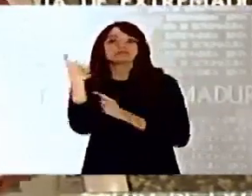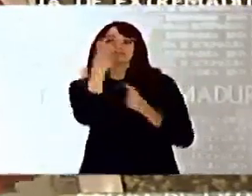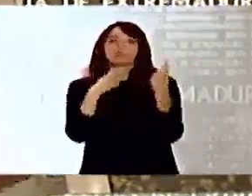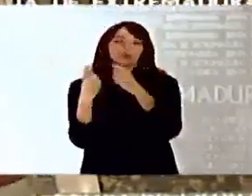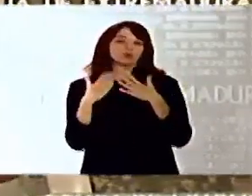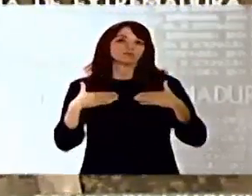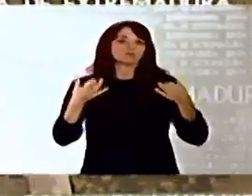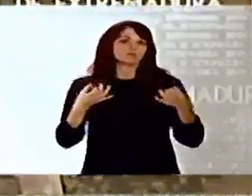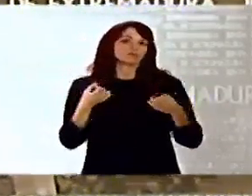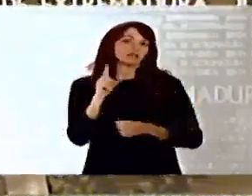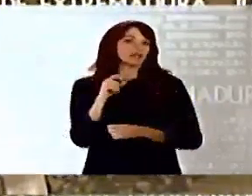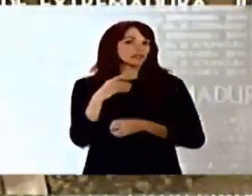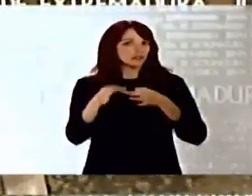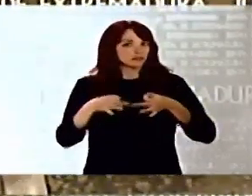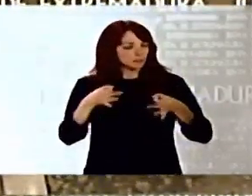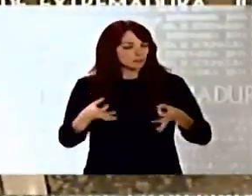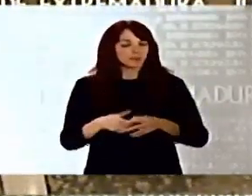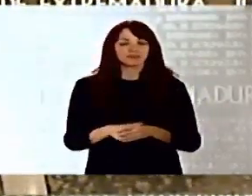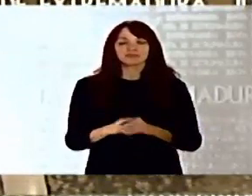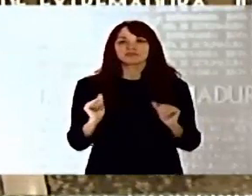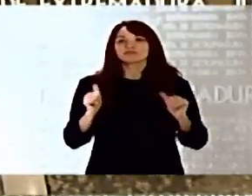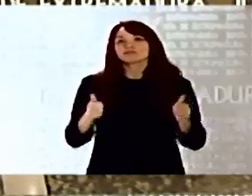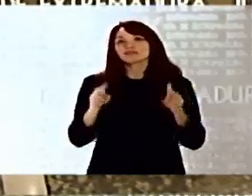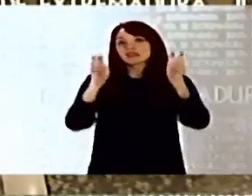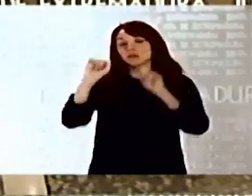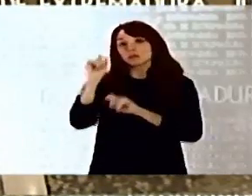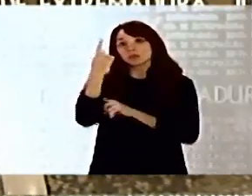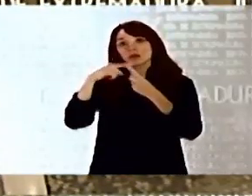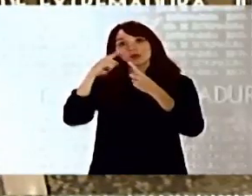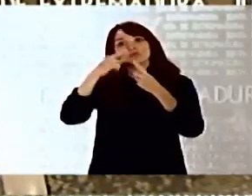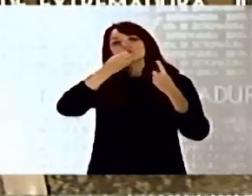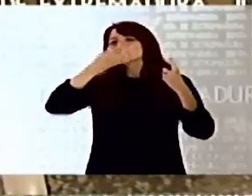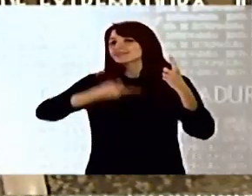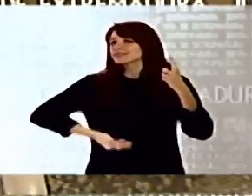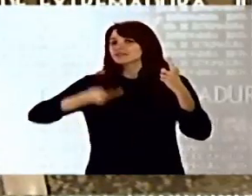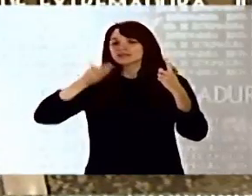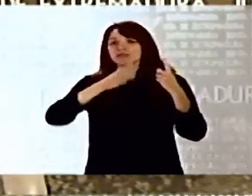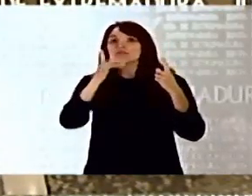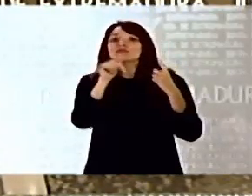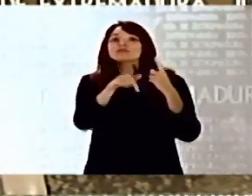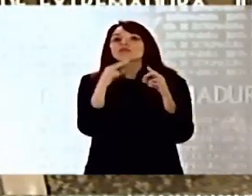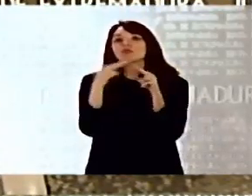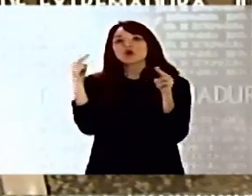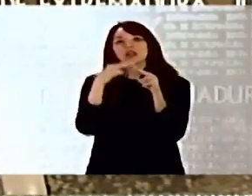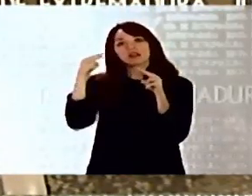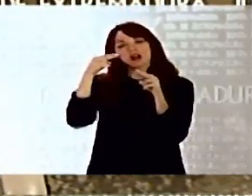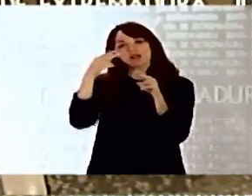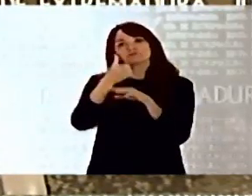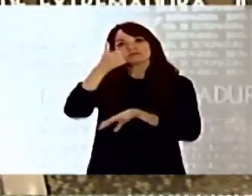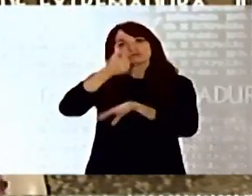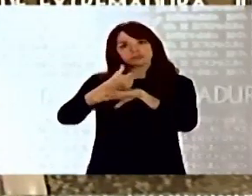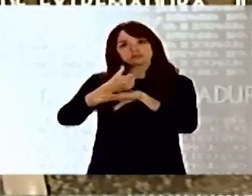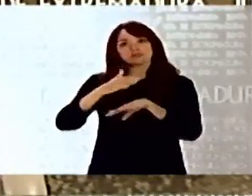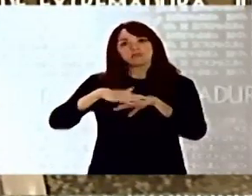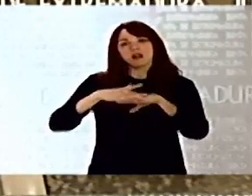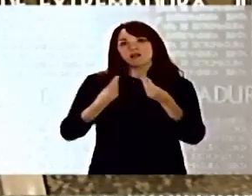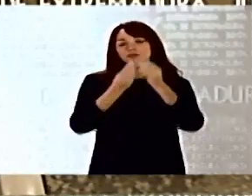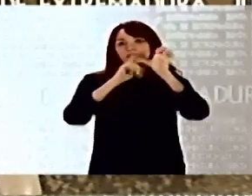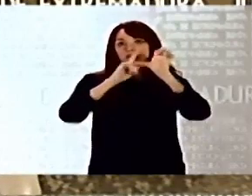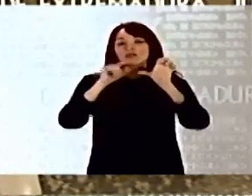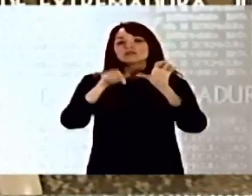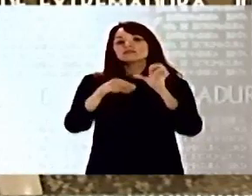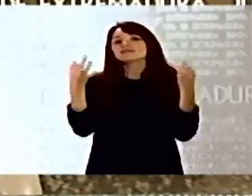realizar como es habitual. El primero de los asuntos, y muy importante porque es una política capital para la Junta de Extremadura,